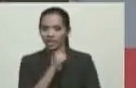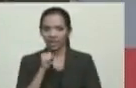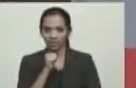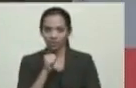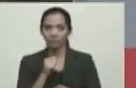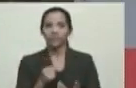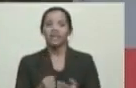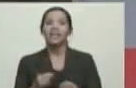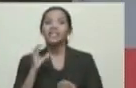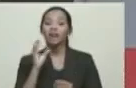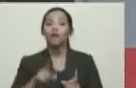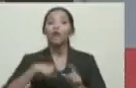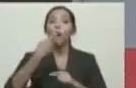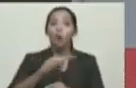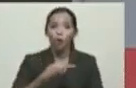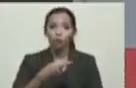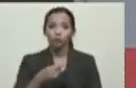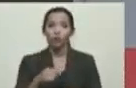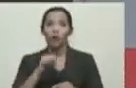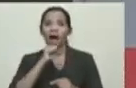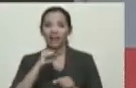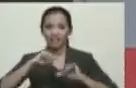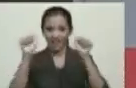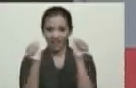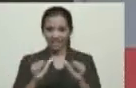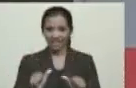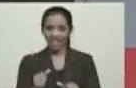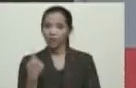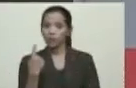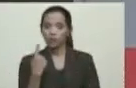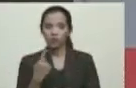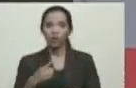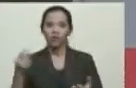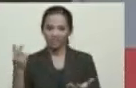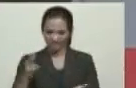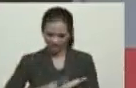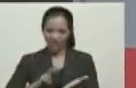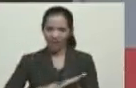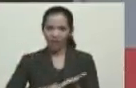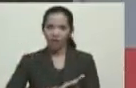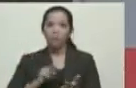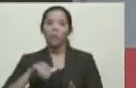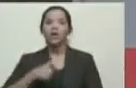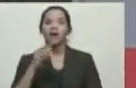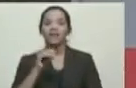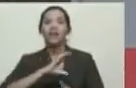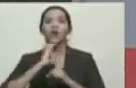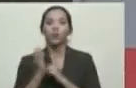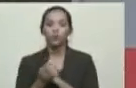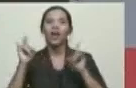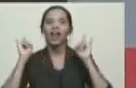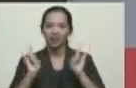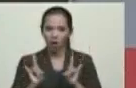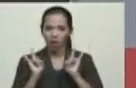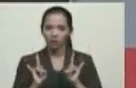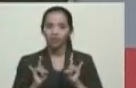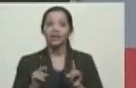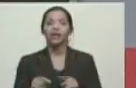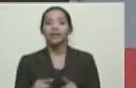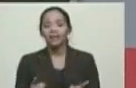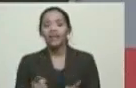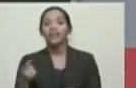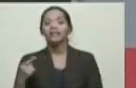Gabriel, que era el único artista de verdad que podía hablar sobre la cultura, sobre todo sobre la cultura del rock, que también